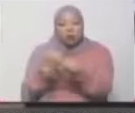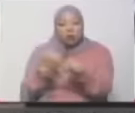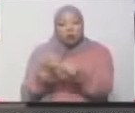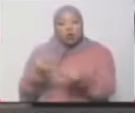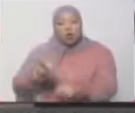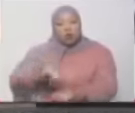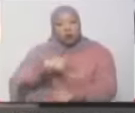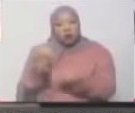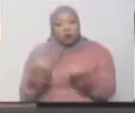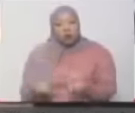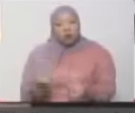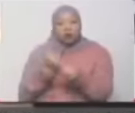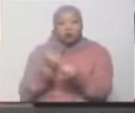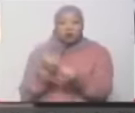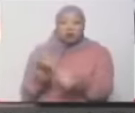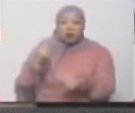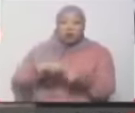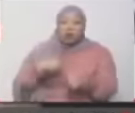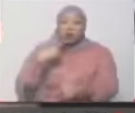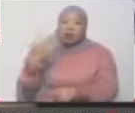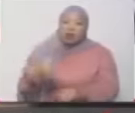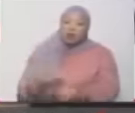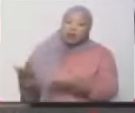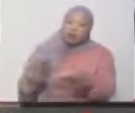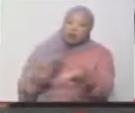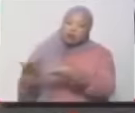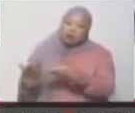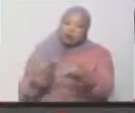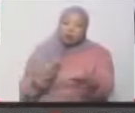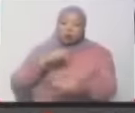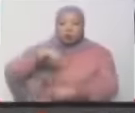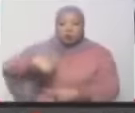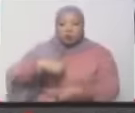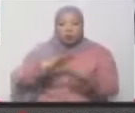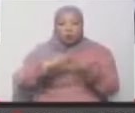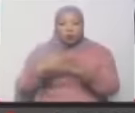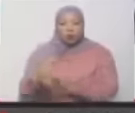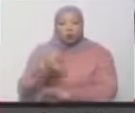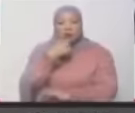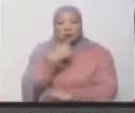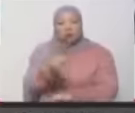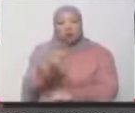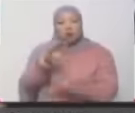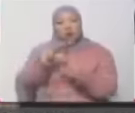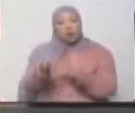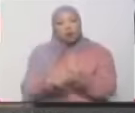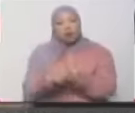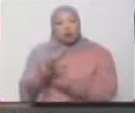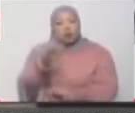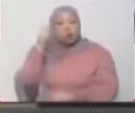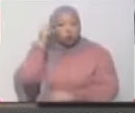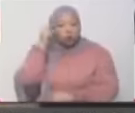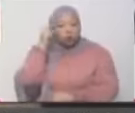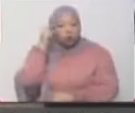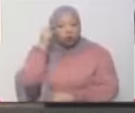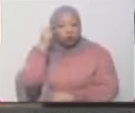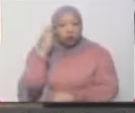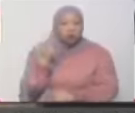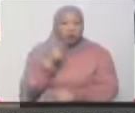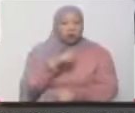universidad, presidente, debe estar realmente al servicio de nuestras comunas. No hace falta hacer un curso de 5 días o de 1 día y